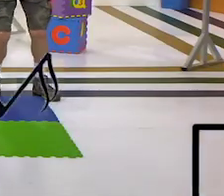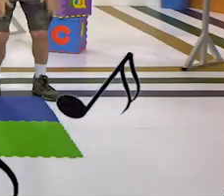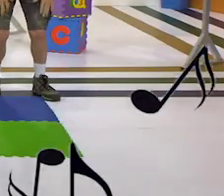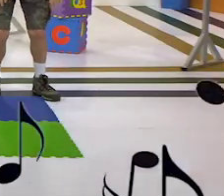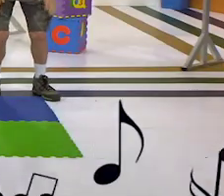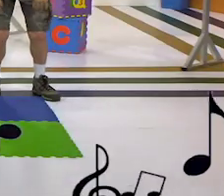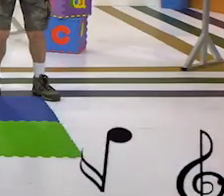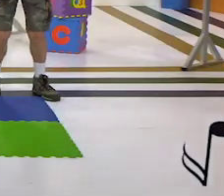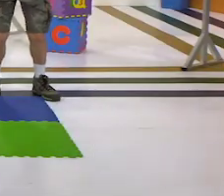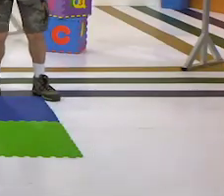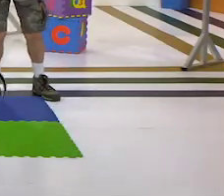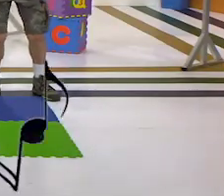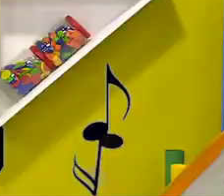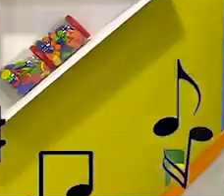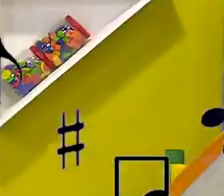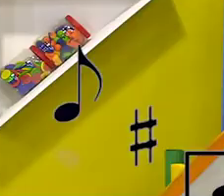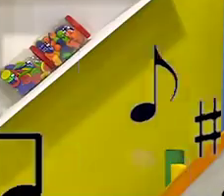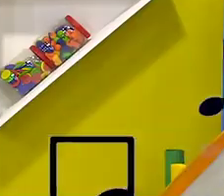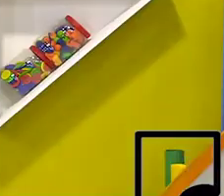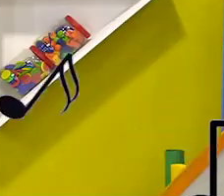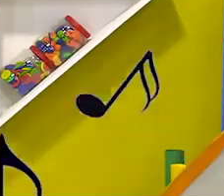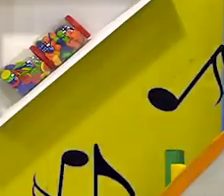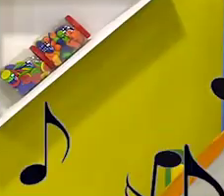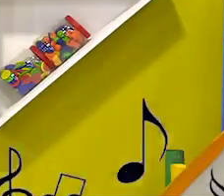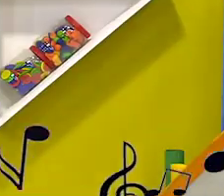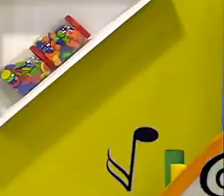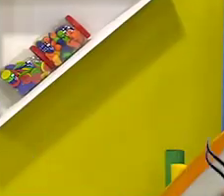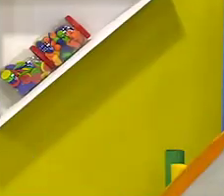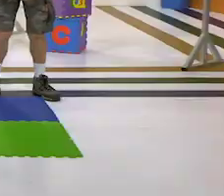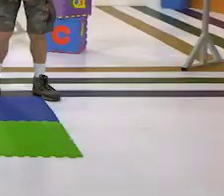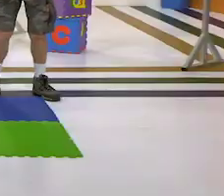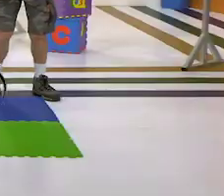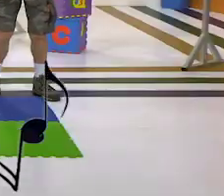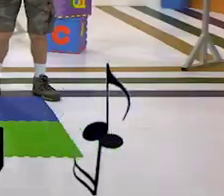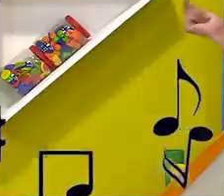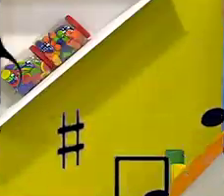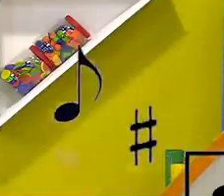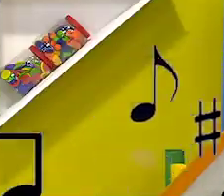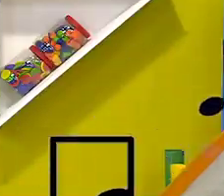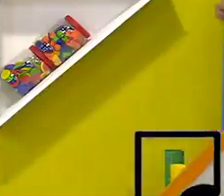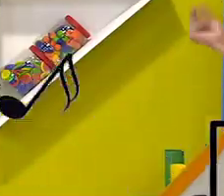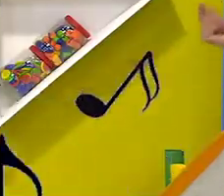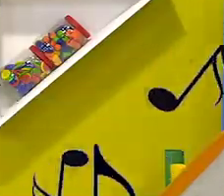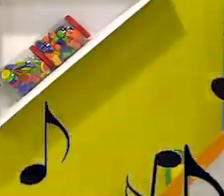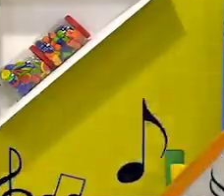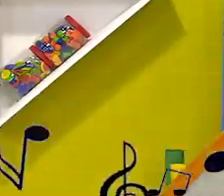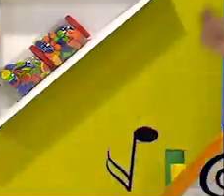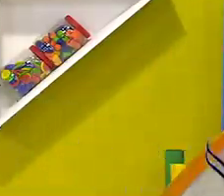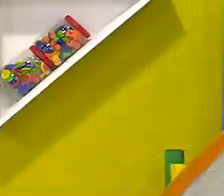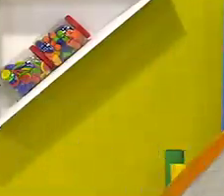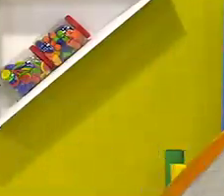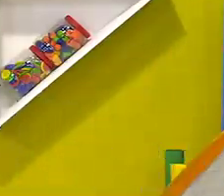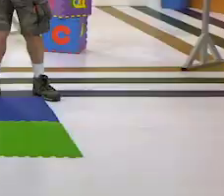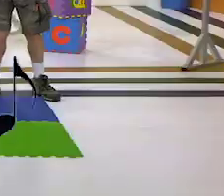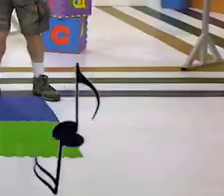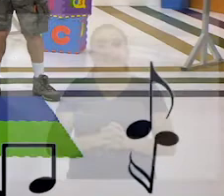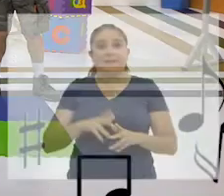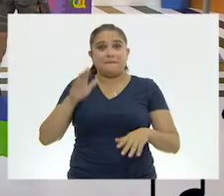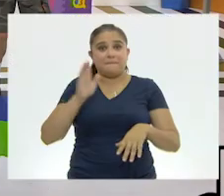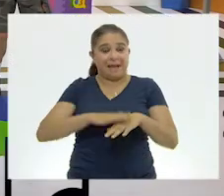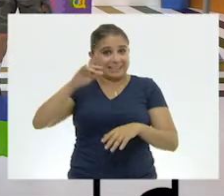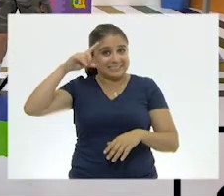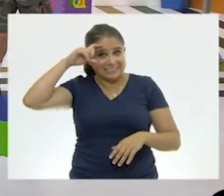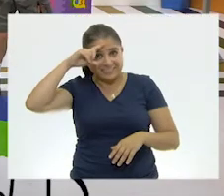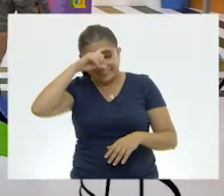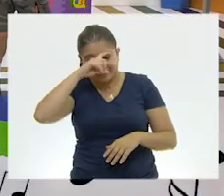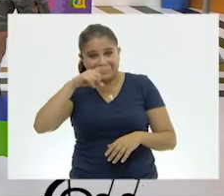dara. Darón, don, dara, dara, dara, dara, don. Darón, don, dara, dara, dara, dara, don. Bueno, más difícil.